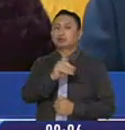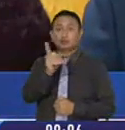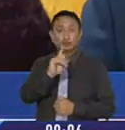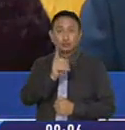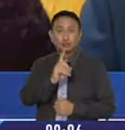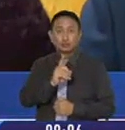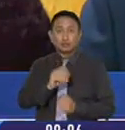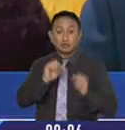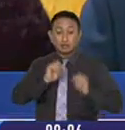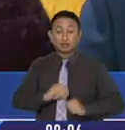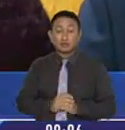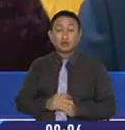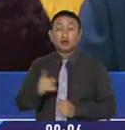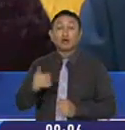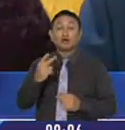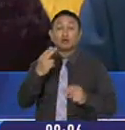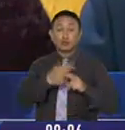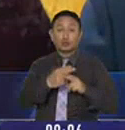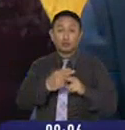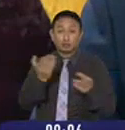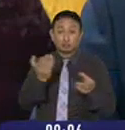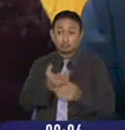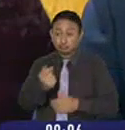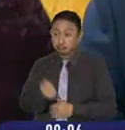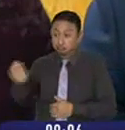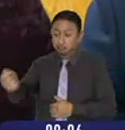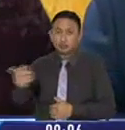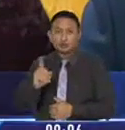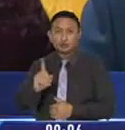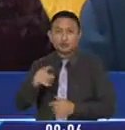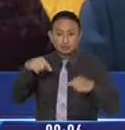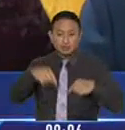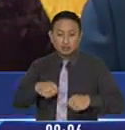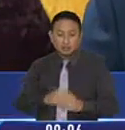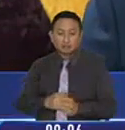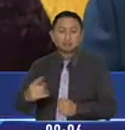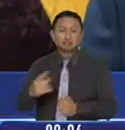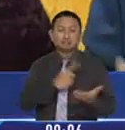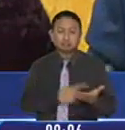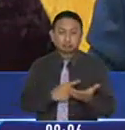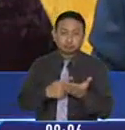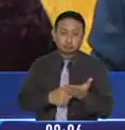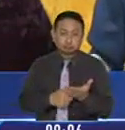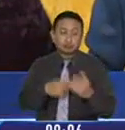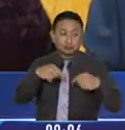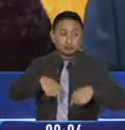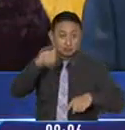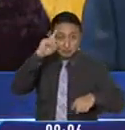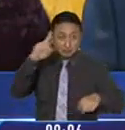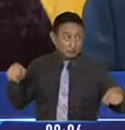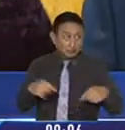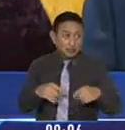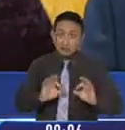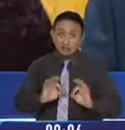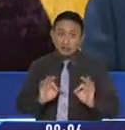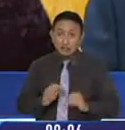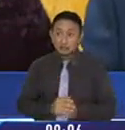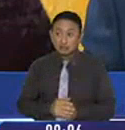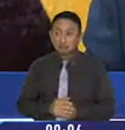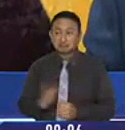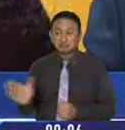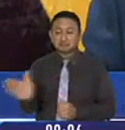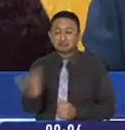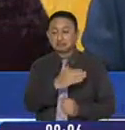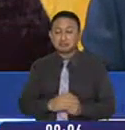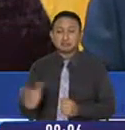ha devuelto o ha rechazado una terna, aquí simplemente ha operado, en virtud de no tener una resolución o un consenso, ha operado